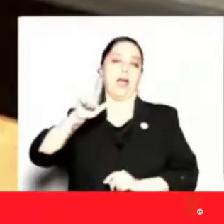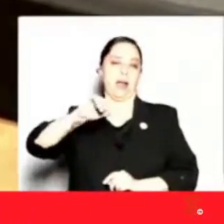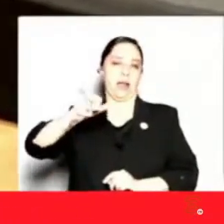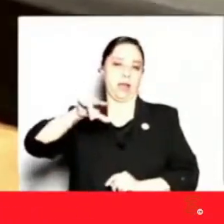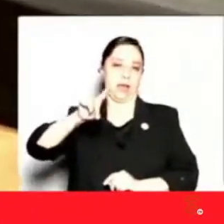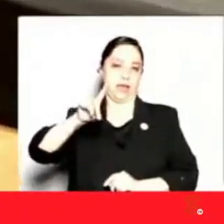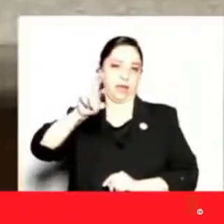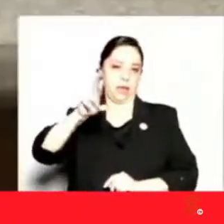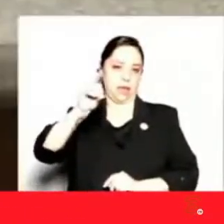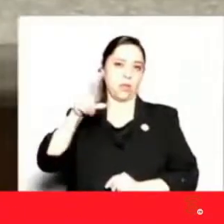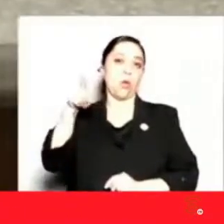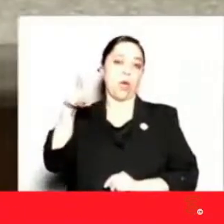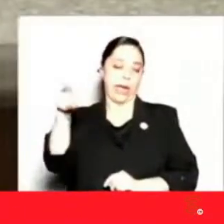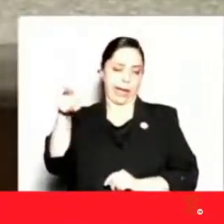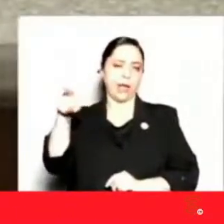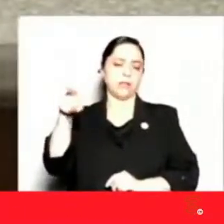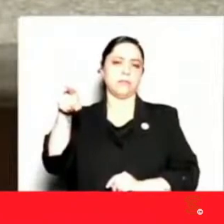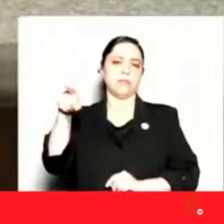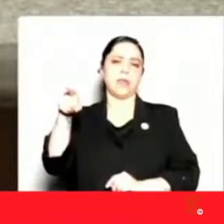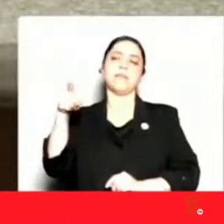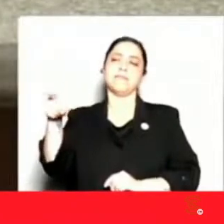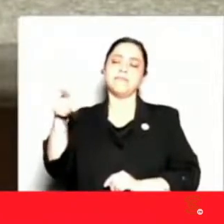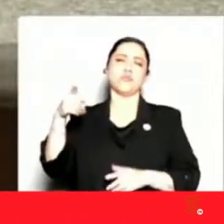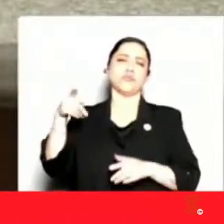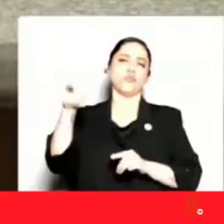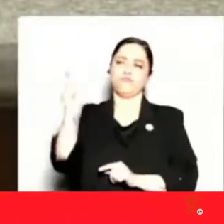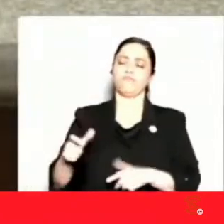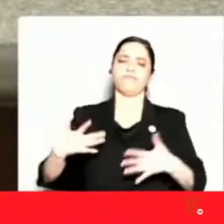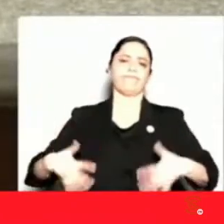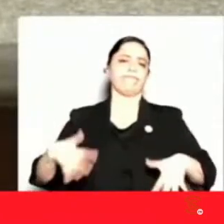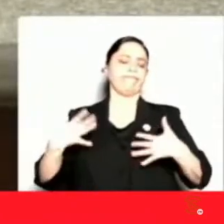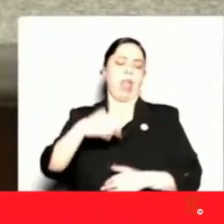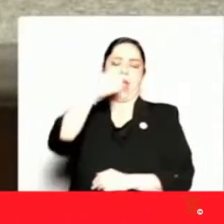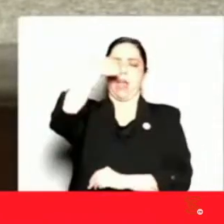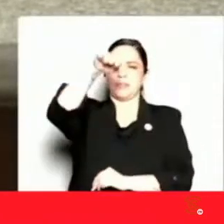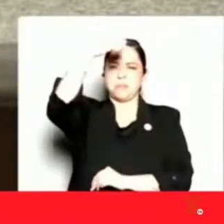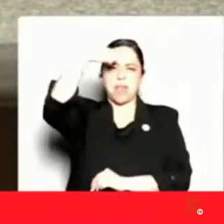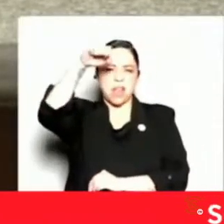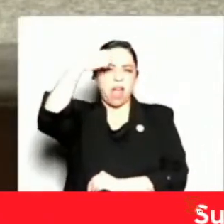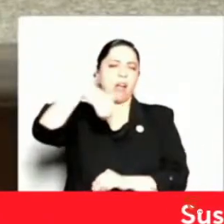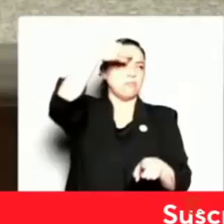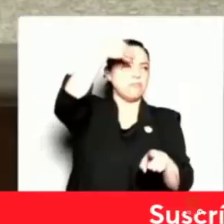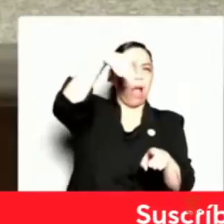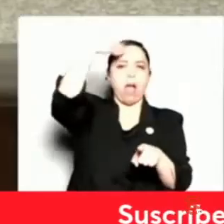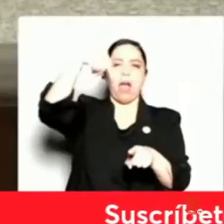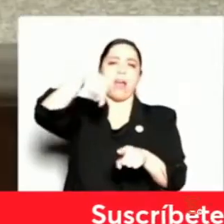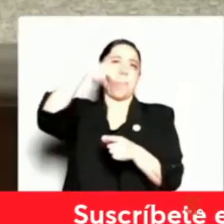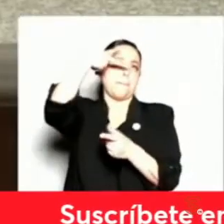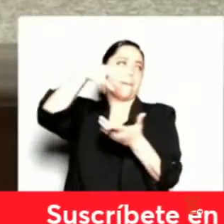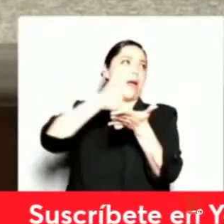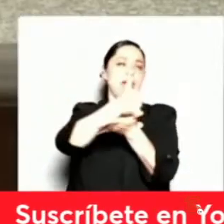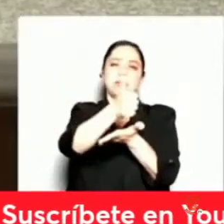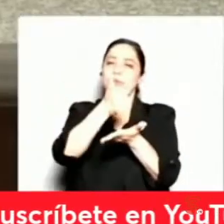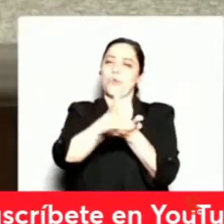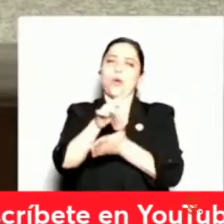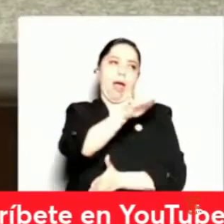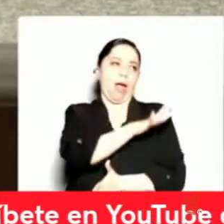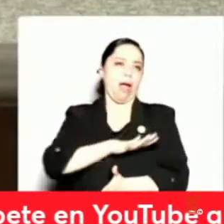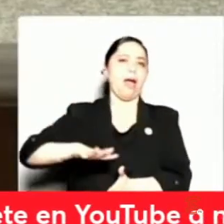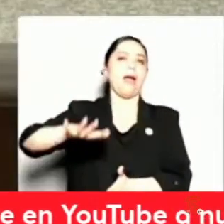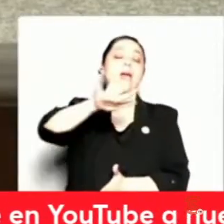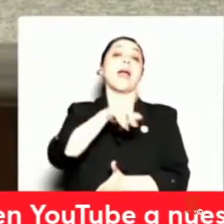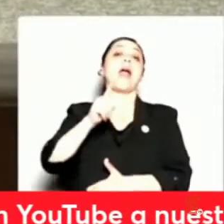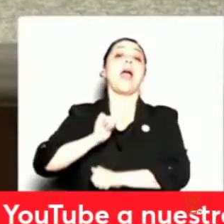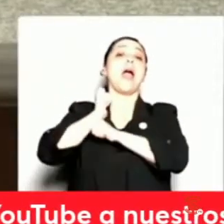Alejandro nos aportará su experiencia, su conocimiento en esta ciudad. Él va a estar